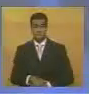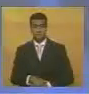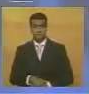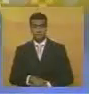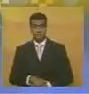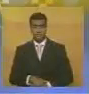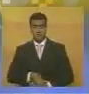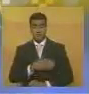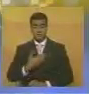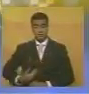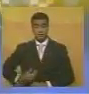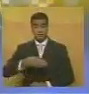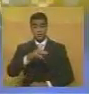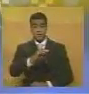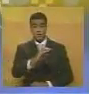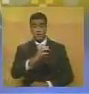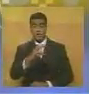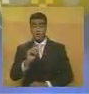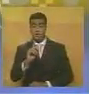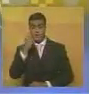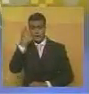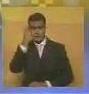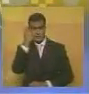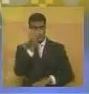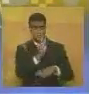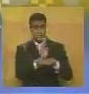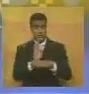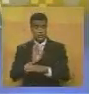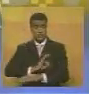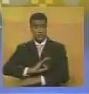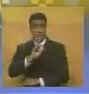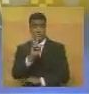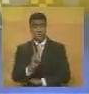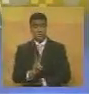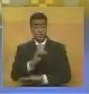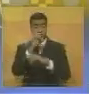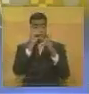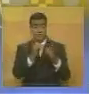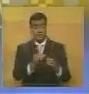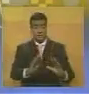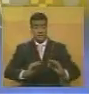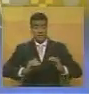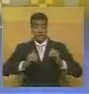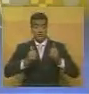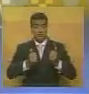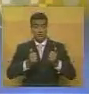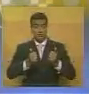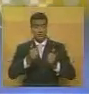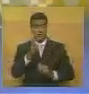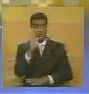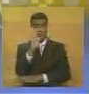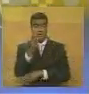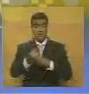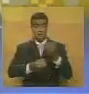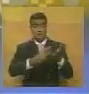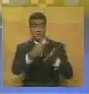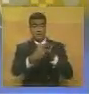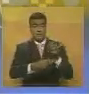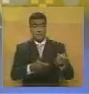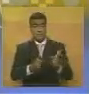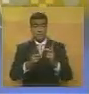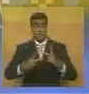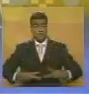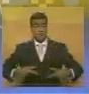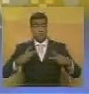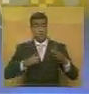La precandidata presidencial María Corina Machado considera que la seguridad social de los venezolanos debe ser rescatada. Se comprometió a crear planes que permitan